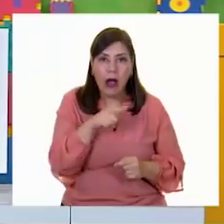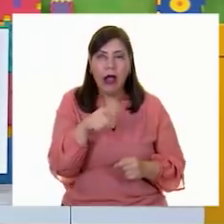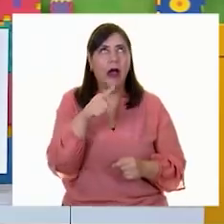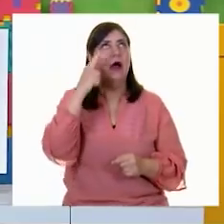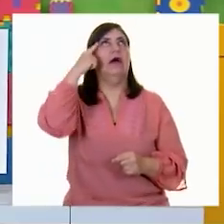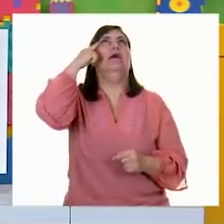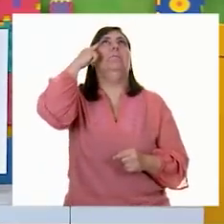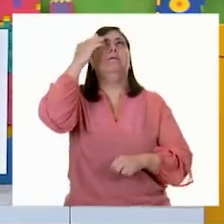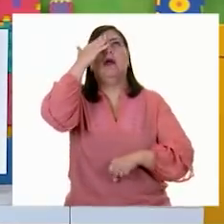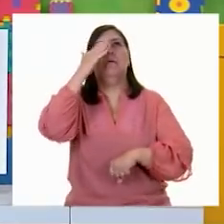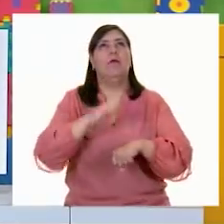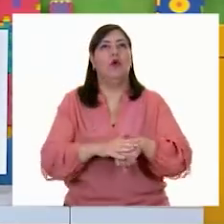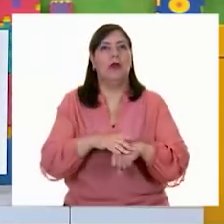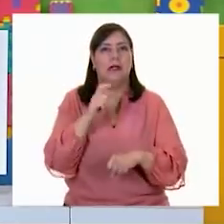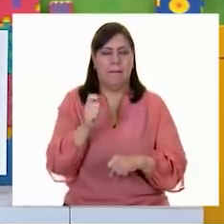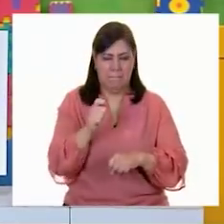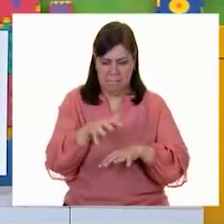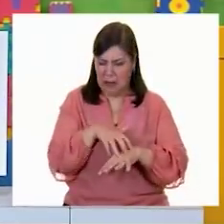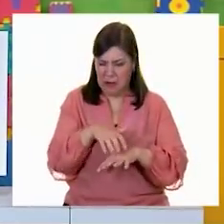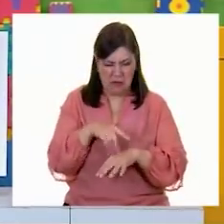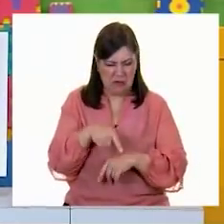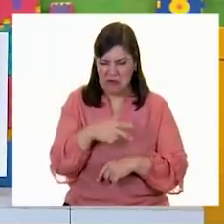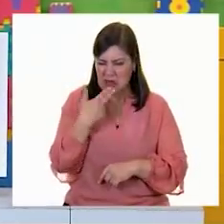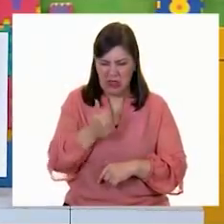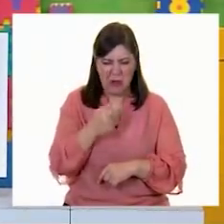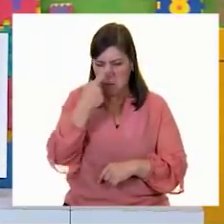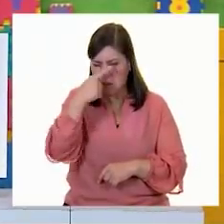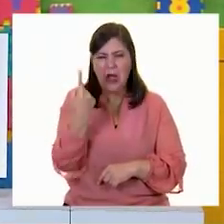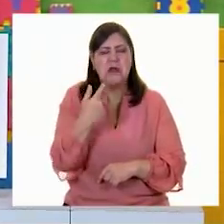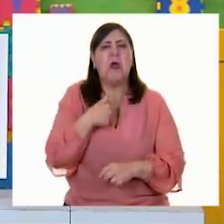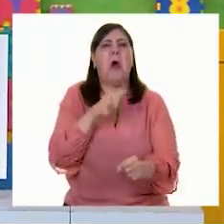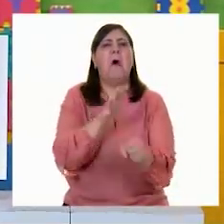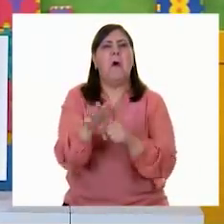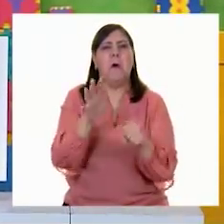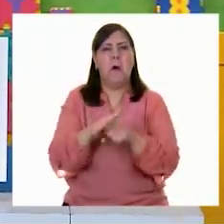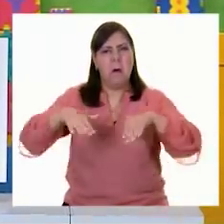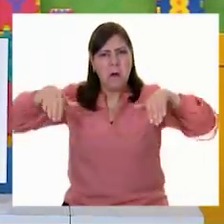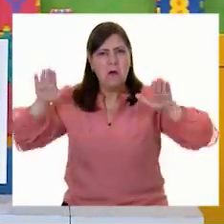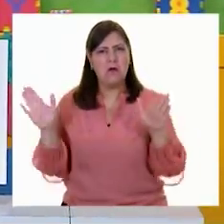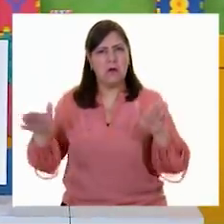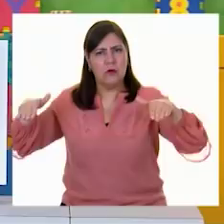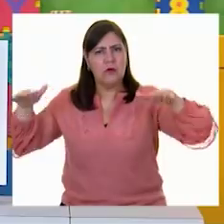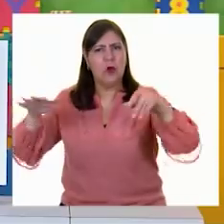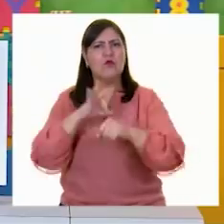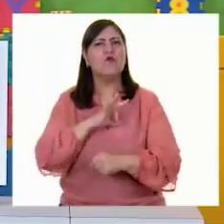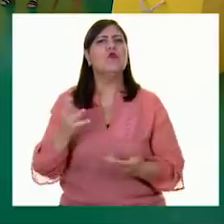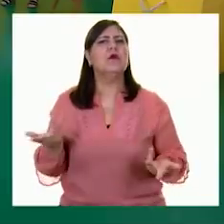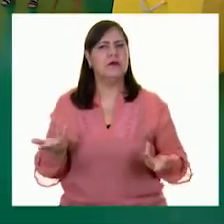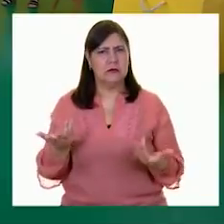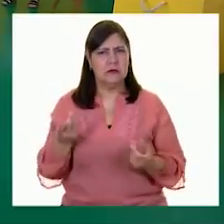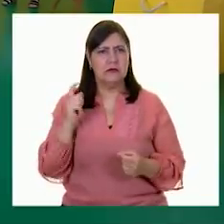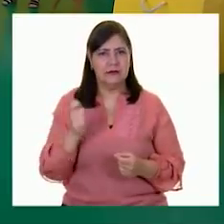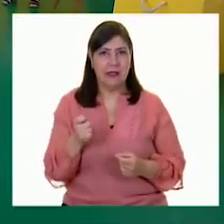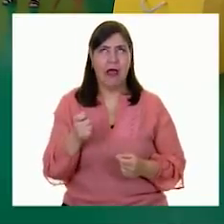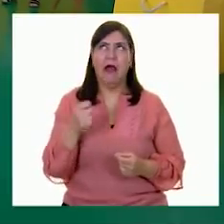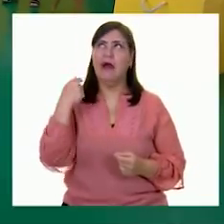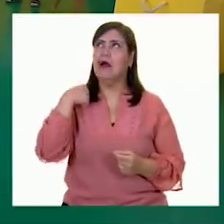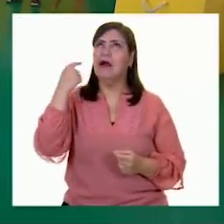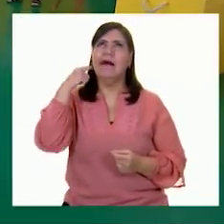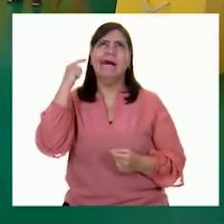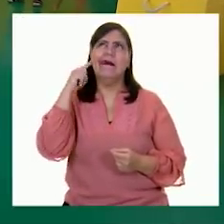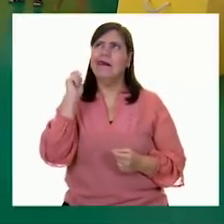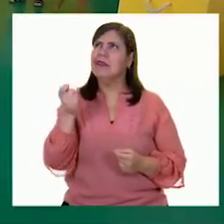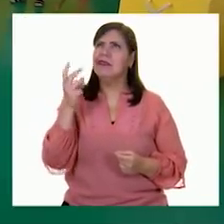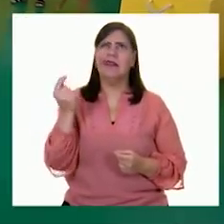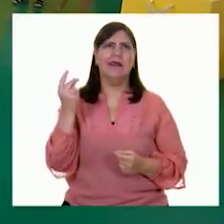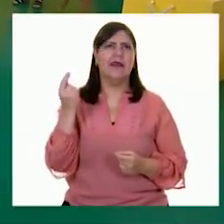tengo aprendida de memoria. Pies, ¿para qué los quiero? Si tengo alas para volar. ¿En dónde había escuchado esa frase